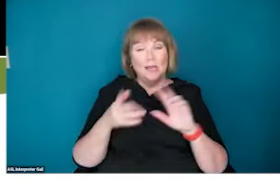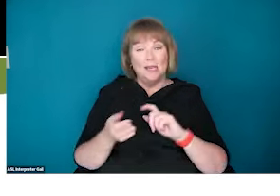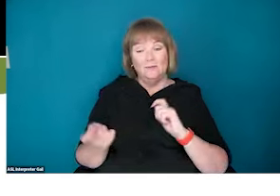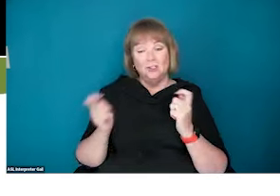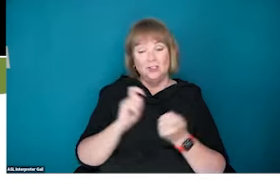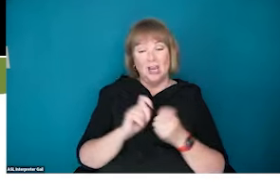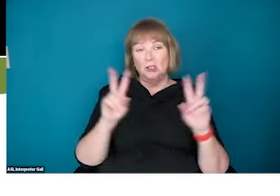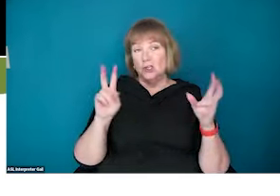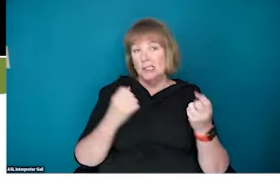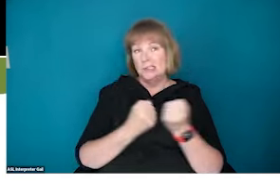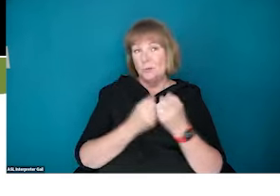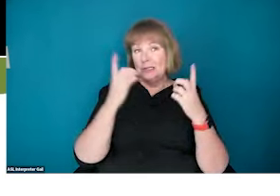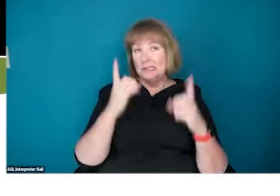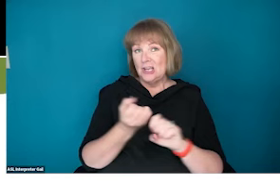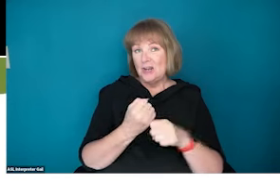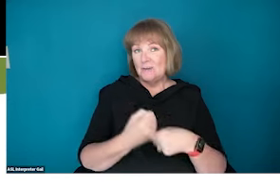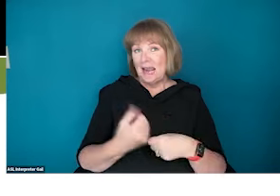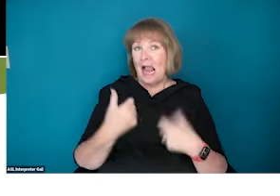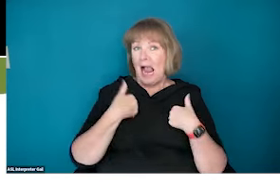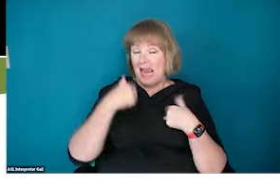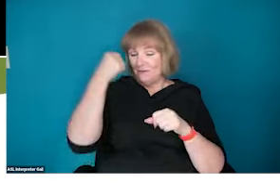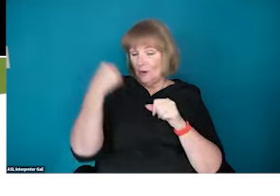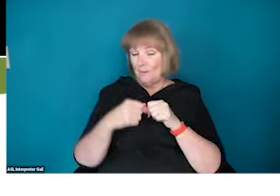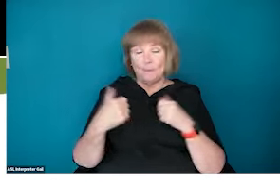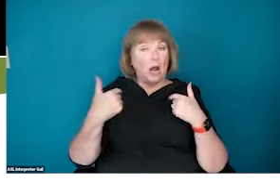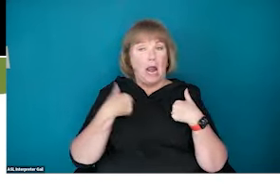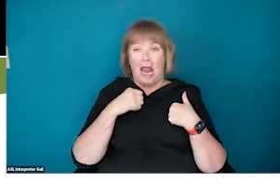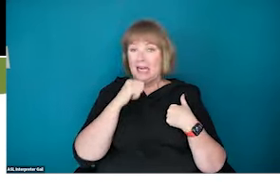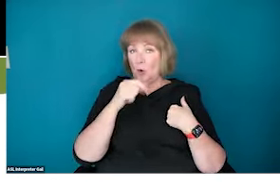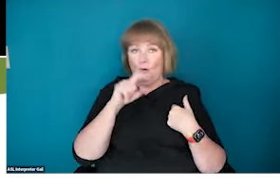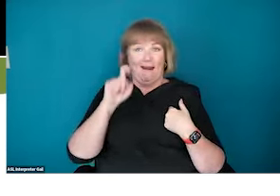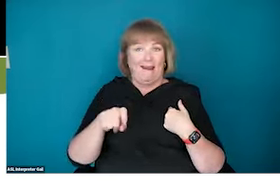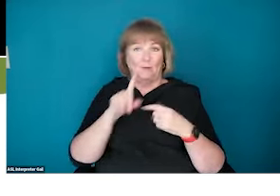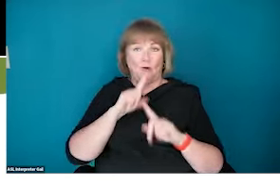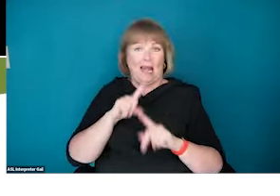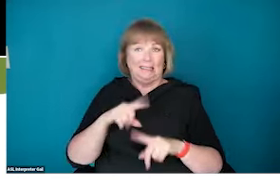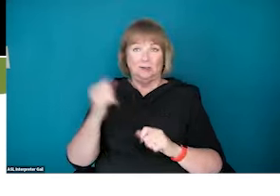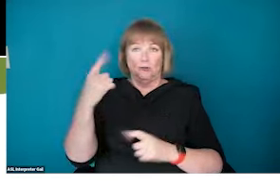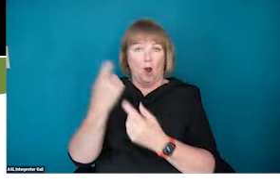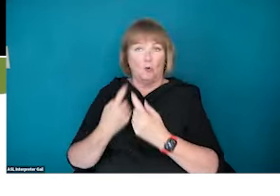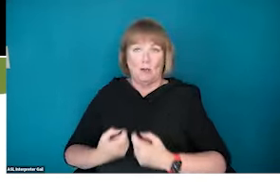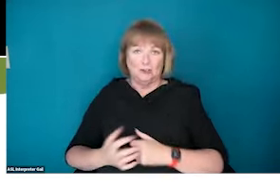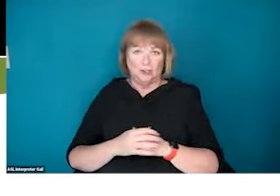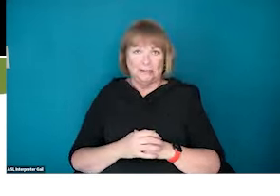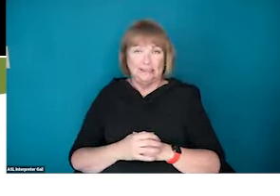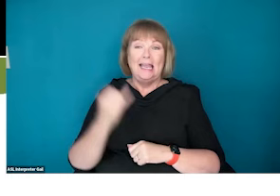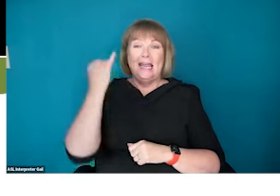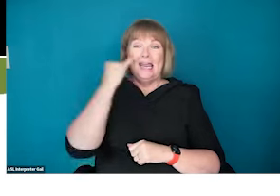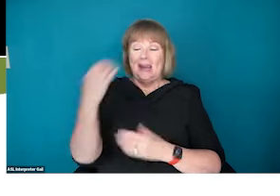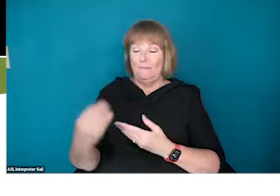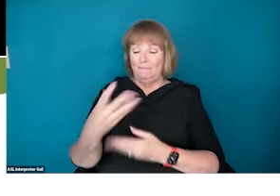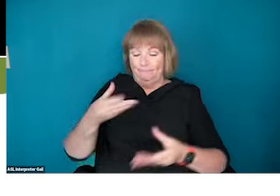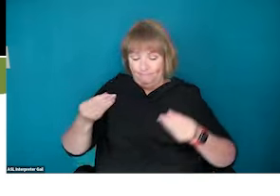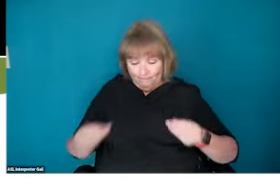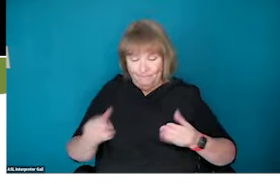son las personas que lo pueden apoyar? Trabajadora de casa, trabajadora, el manejador de casos, su doctor, y entender que él